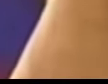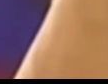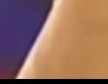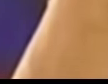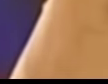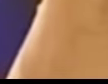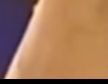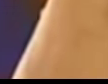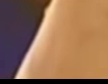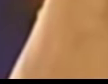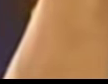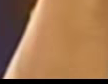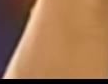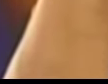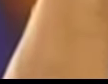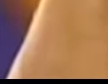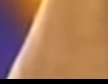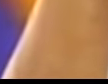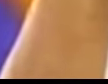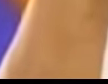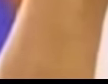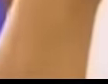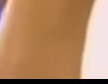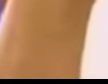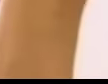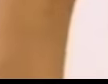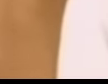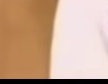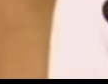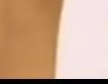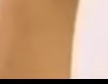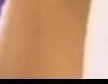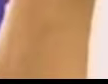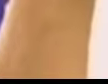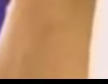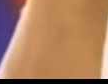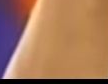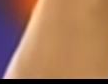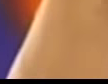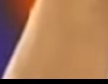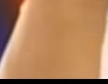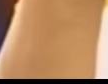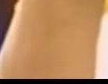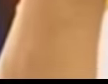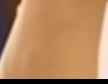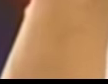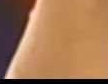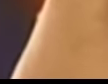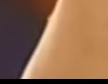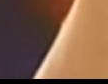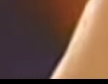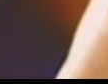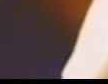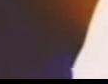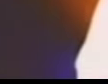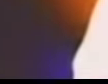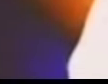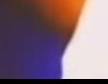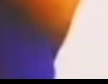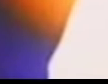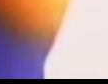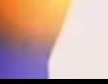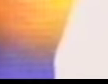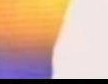sector empedrado. Creo que me estaban haciendo una entrevista. Había algunas cámaras, 10, bastantes cámaras. Banda de